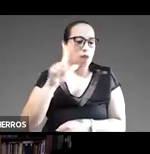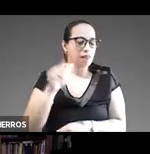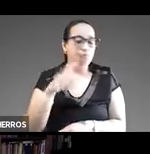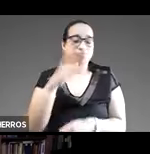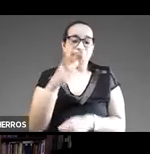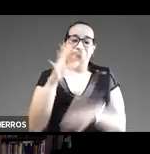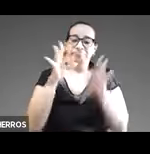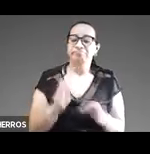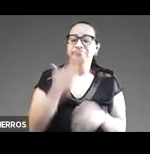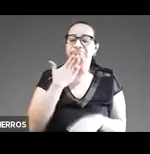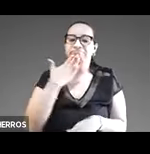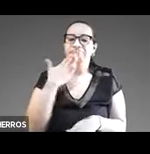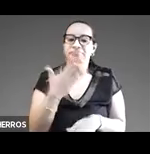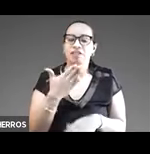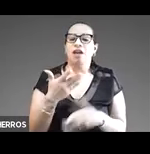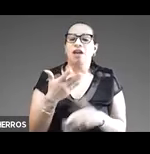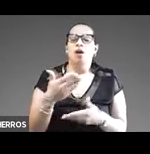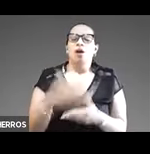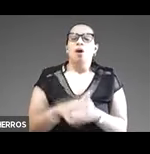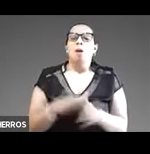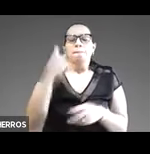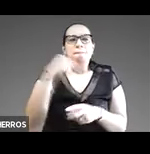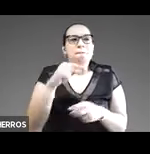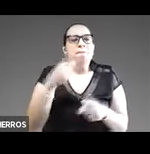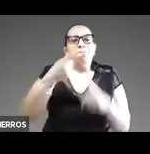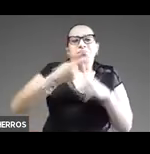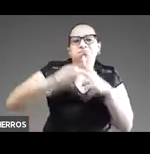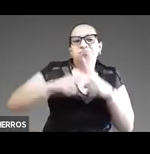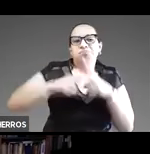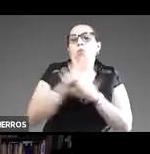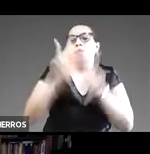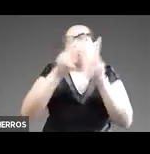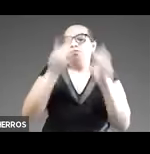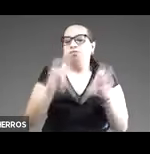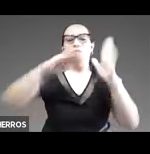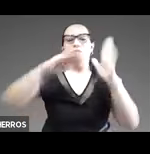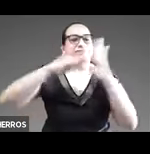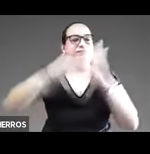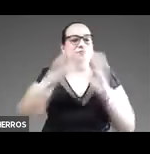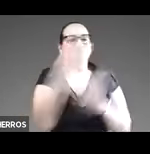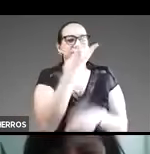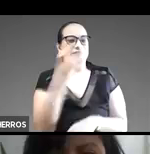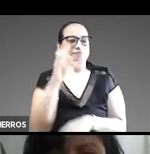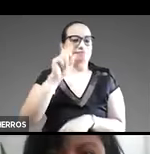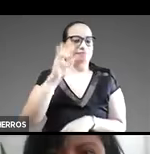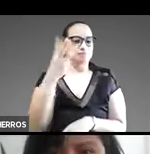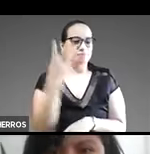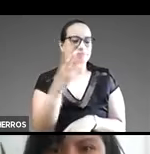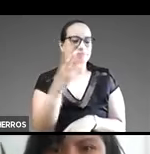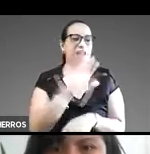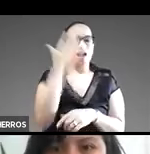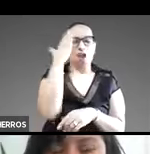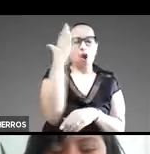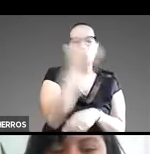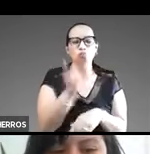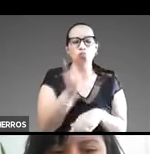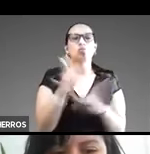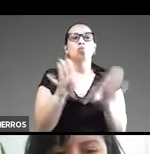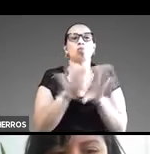para entrar al tema de la estrategia 333, ¿sí? Conocida